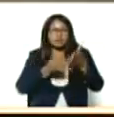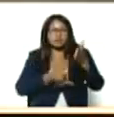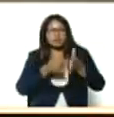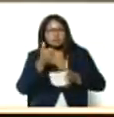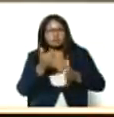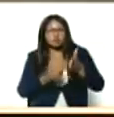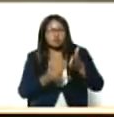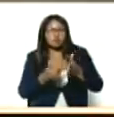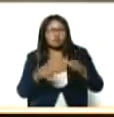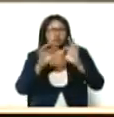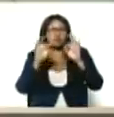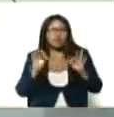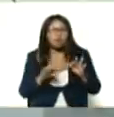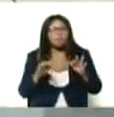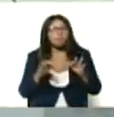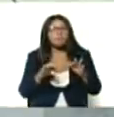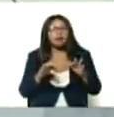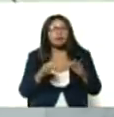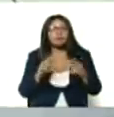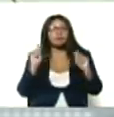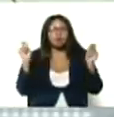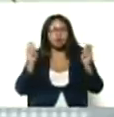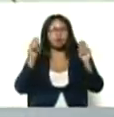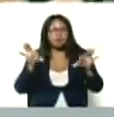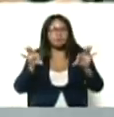registro electoral permanente en jornadas